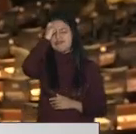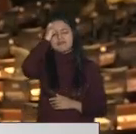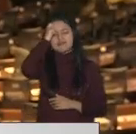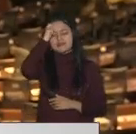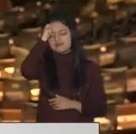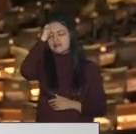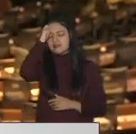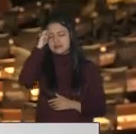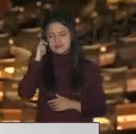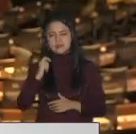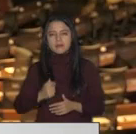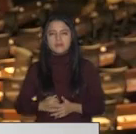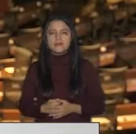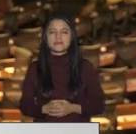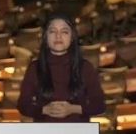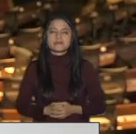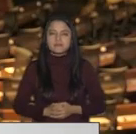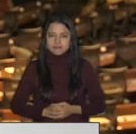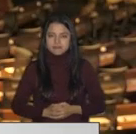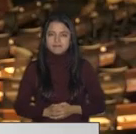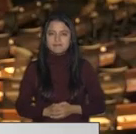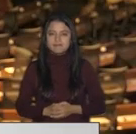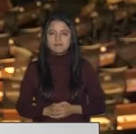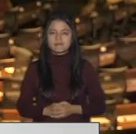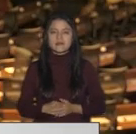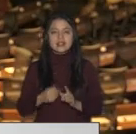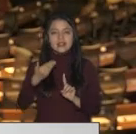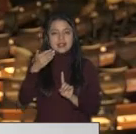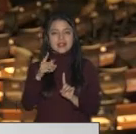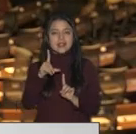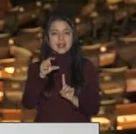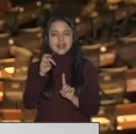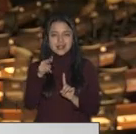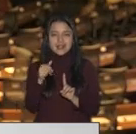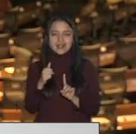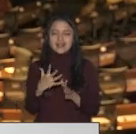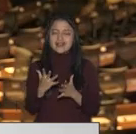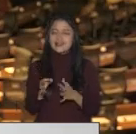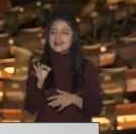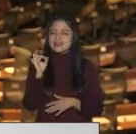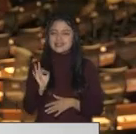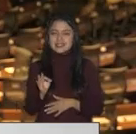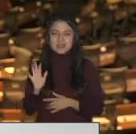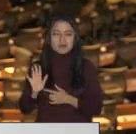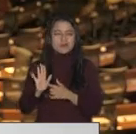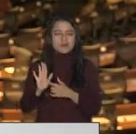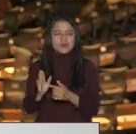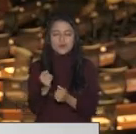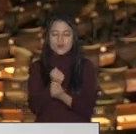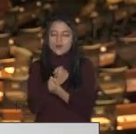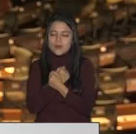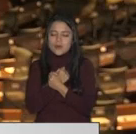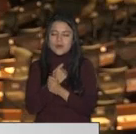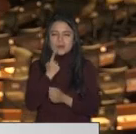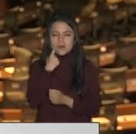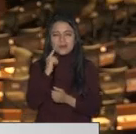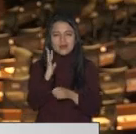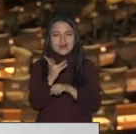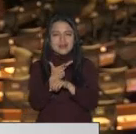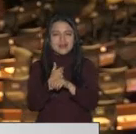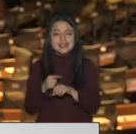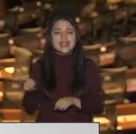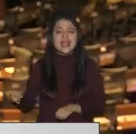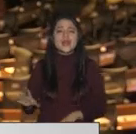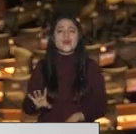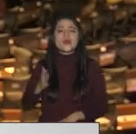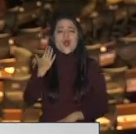Lina Botero además destacó la persistencia de su padre, su amor leal por el arte que lo llevó a irse a los 15 años